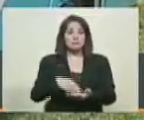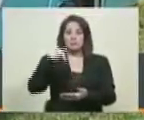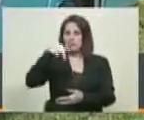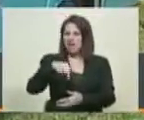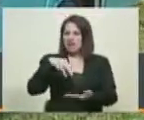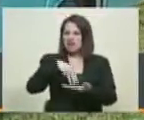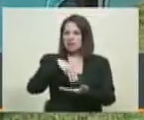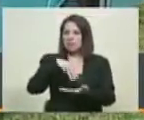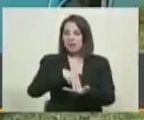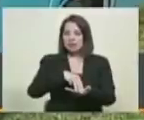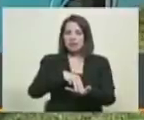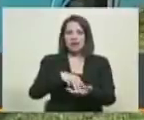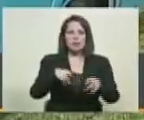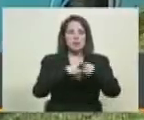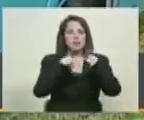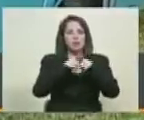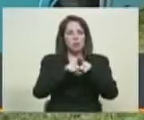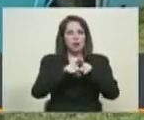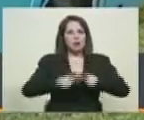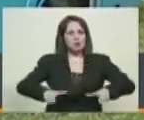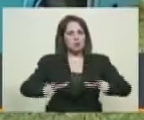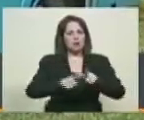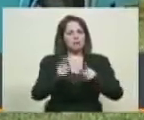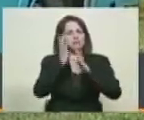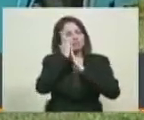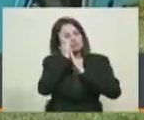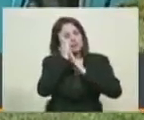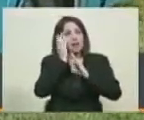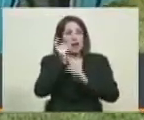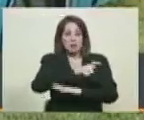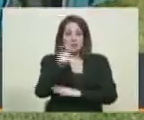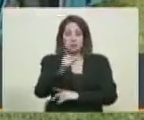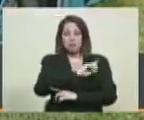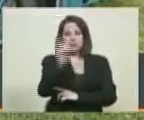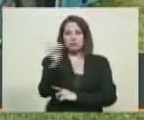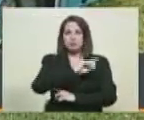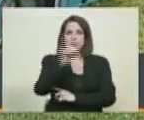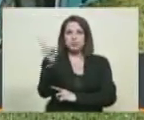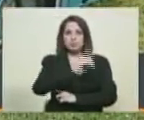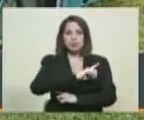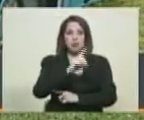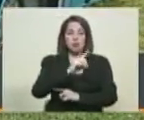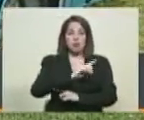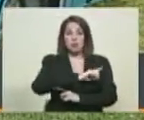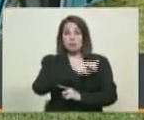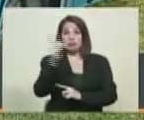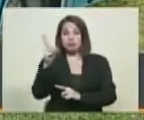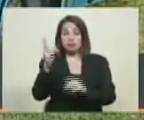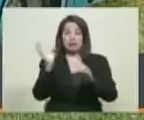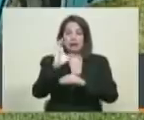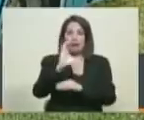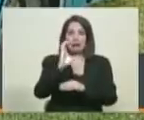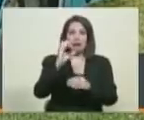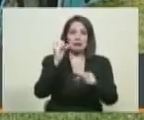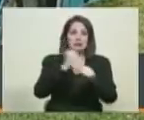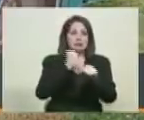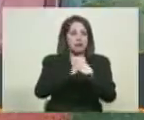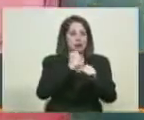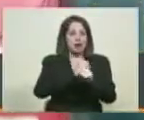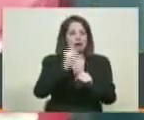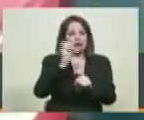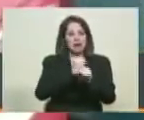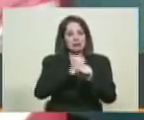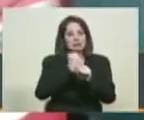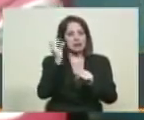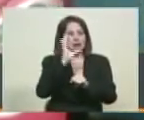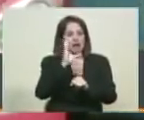prácticamente un estado dormitorio. Es un estado donde la mayoría de la población que hace vida en los altos mirandinos,